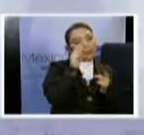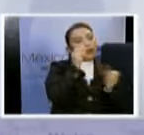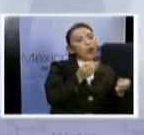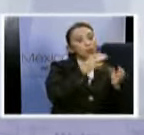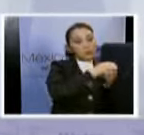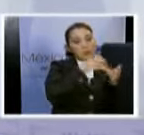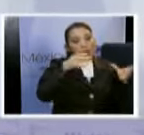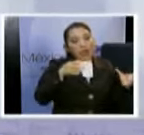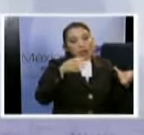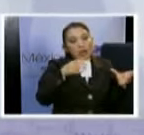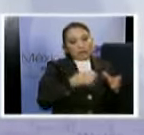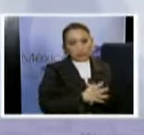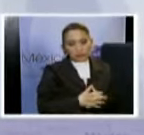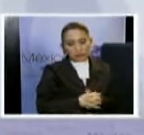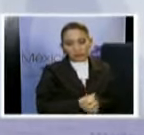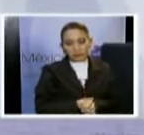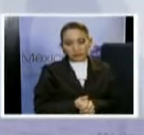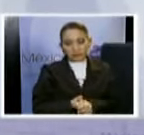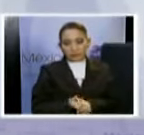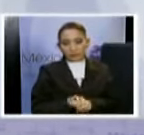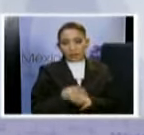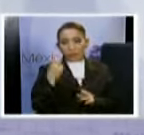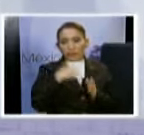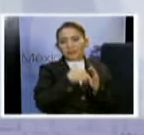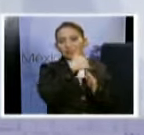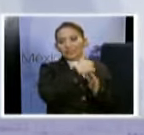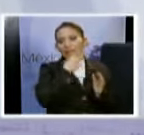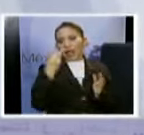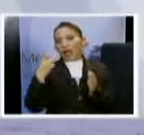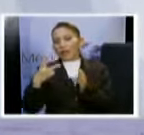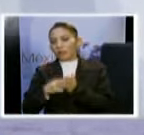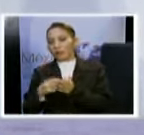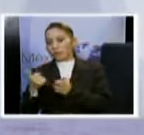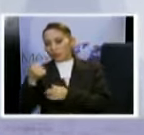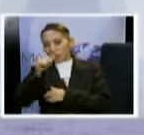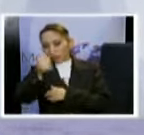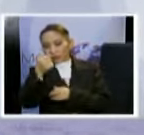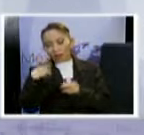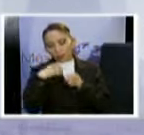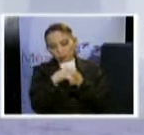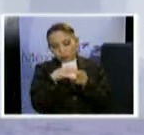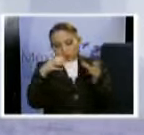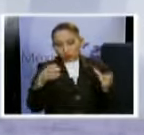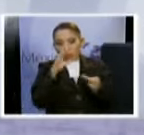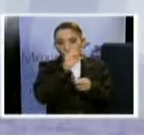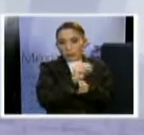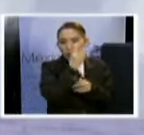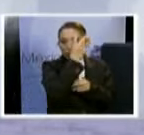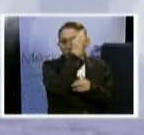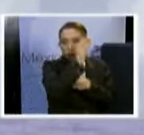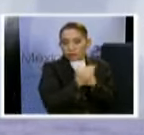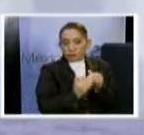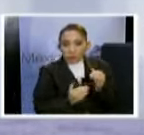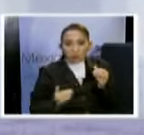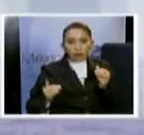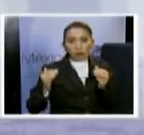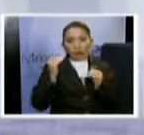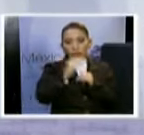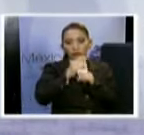cantidad aumentar sensiblemente. Entre 2006 y 2011 se registró un crecimiento del 92%,